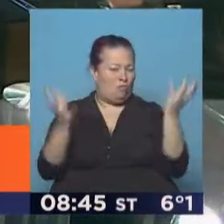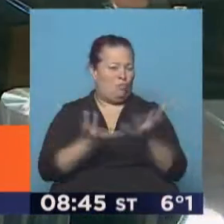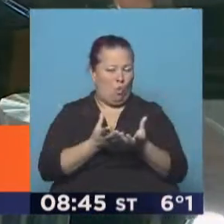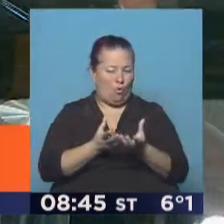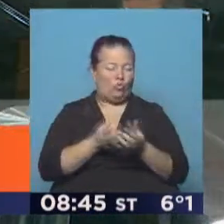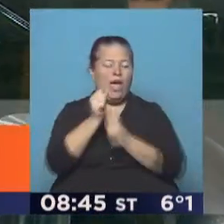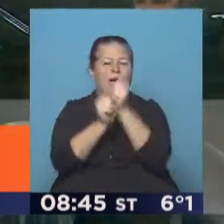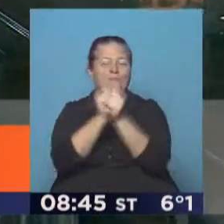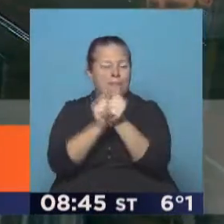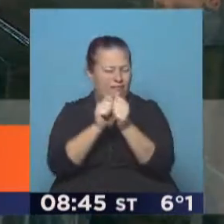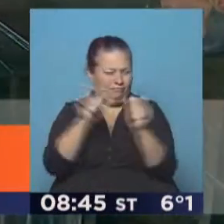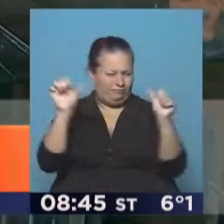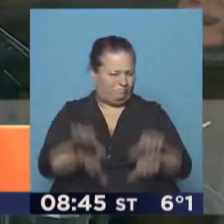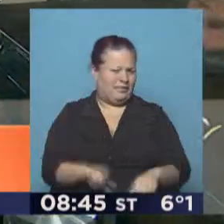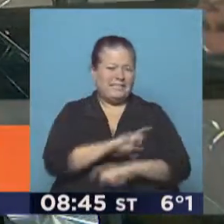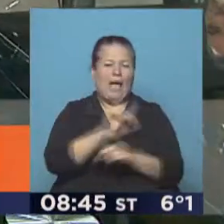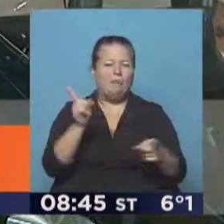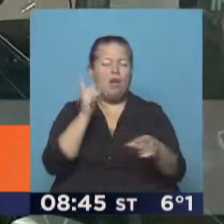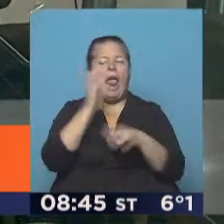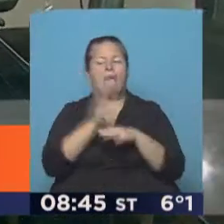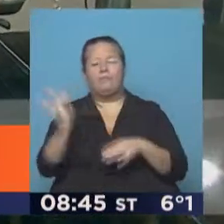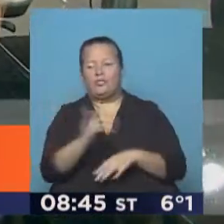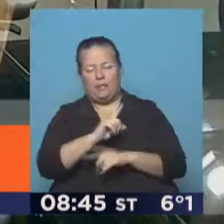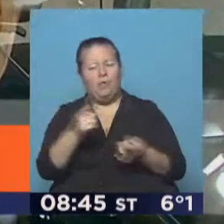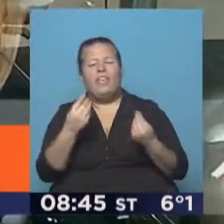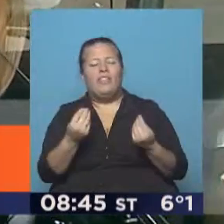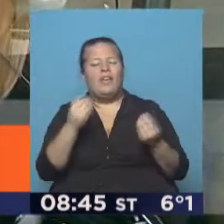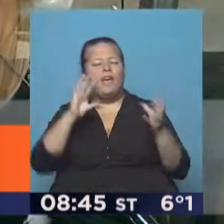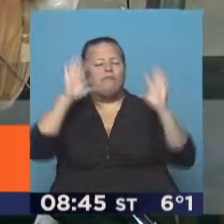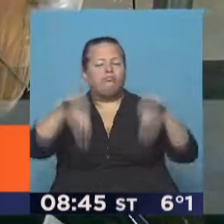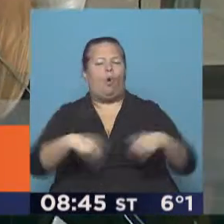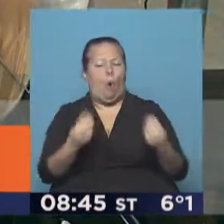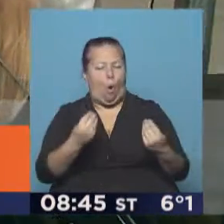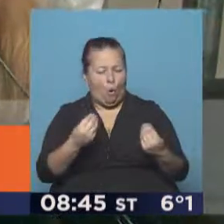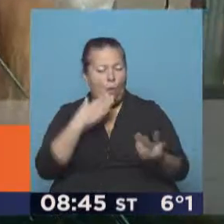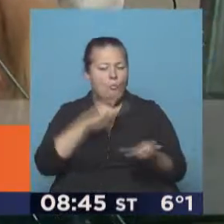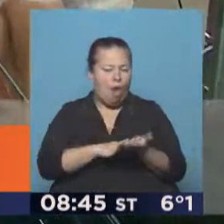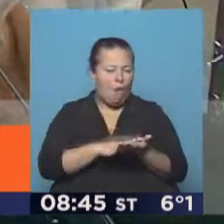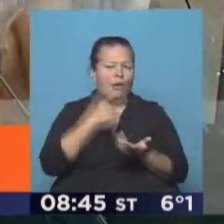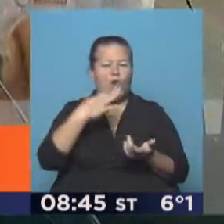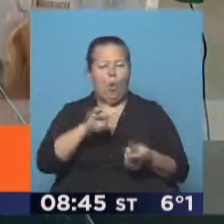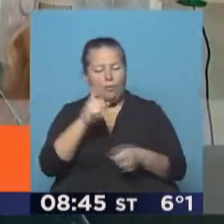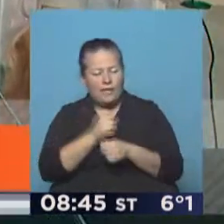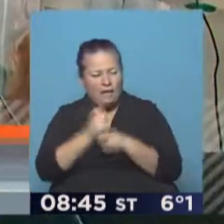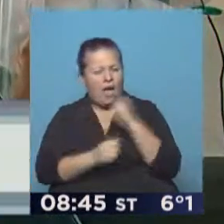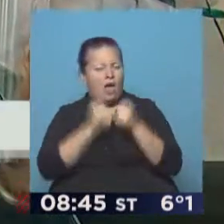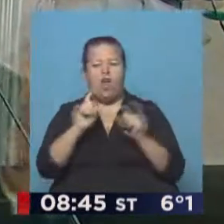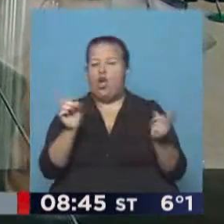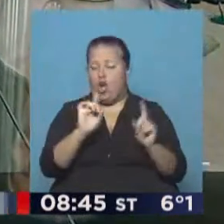Las refinerías no funcionan ni siquiera la mitad de su producción. ¿En qué sentido fue destruida? ¿Se prometieron obras que no se hicieron?